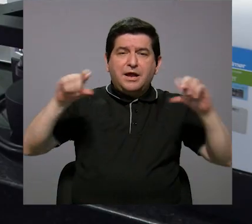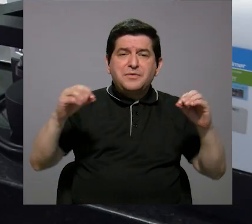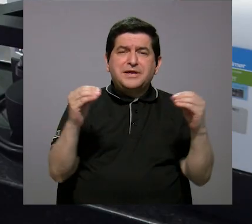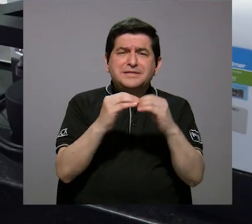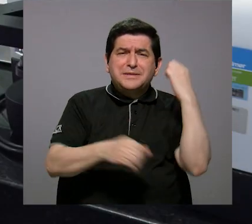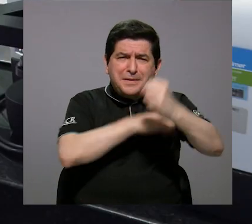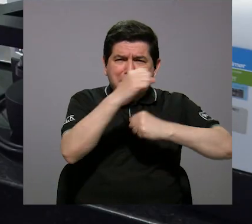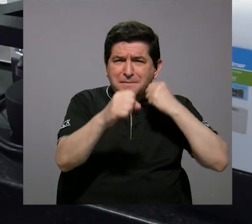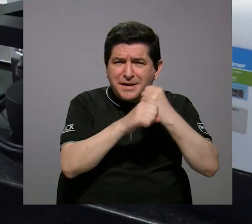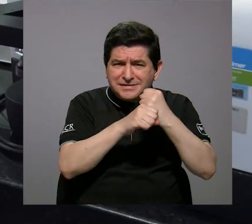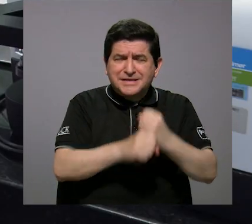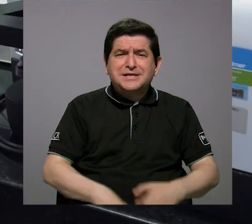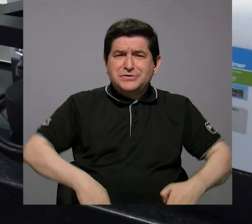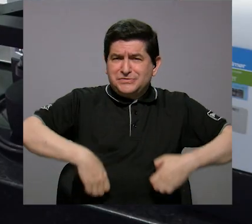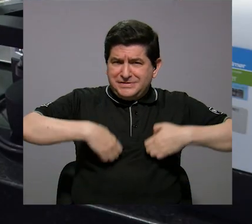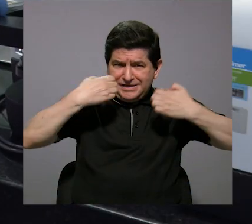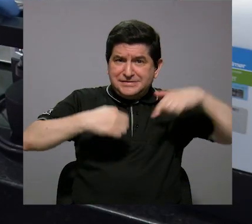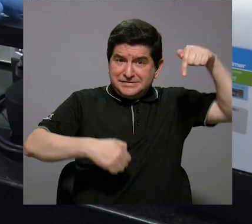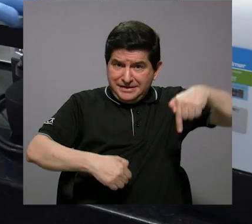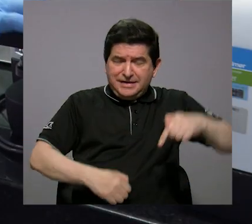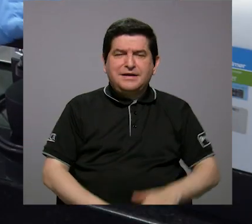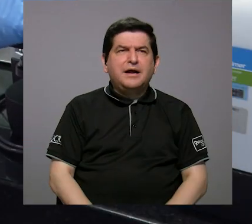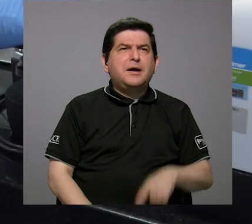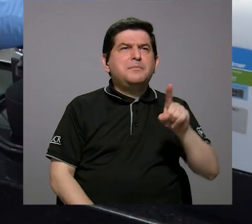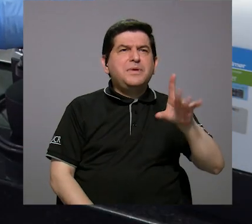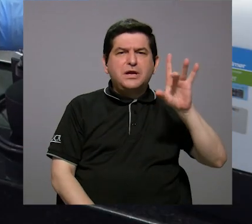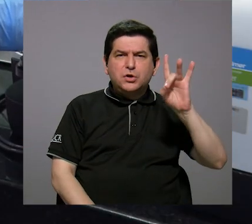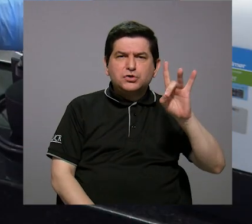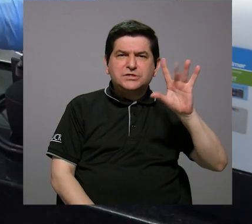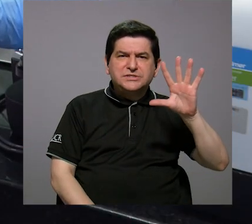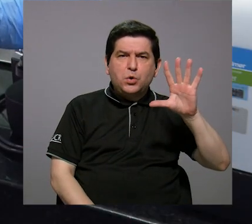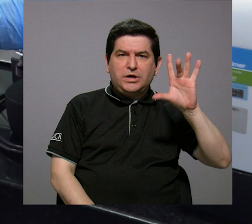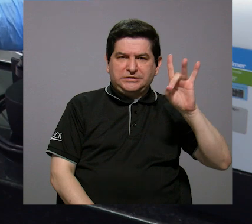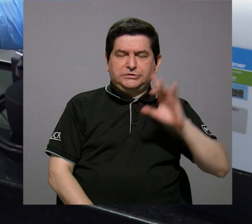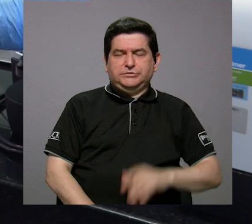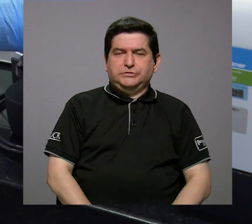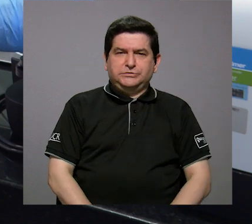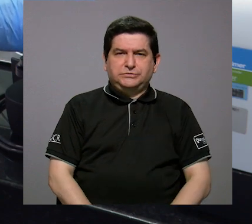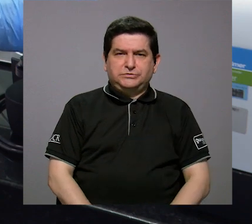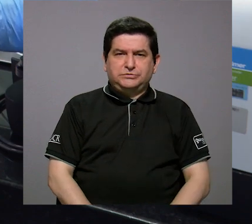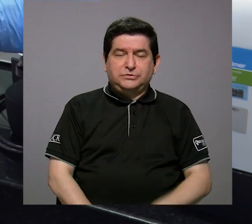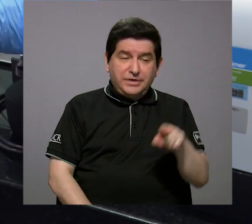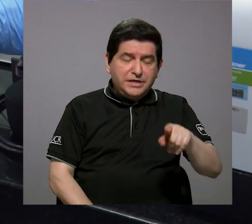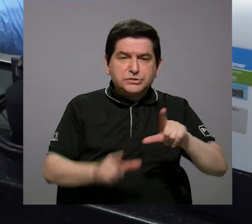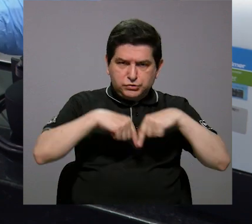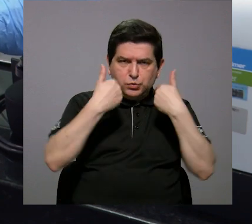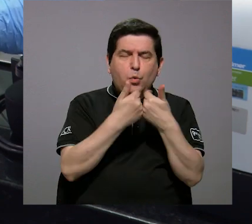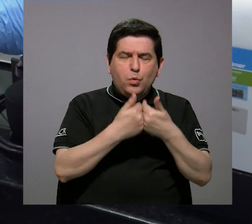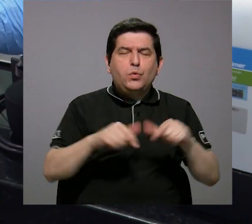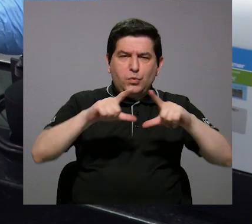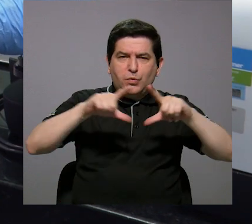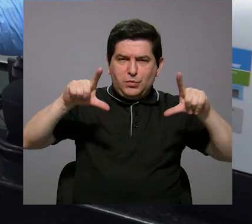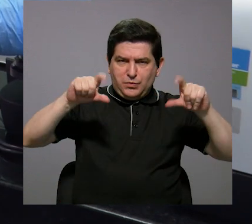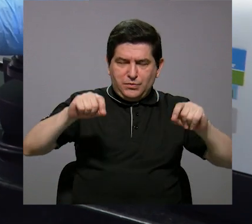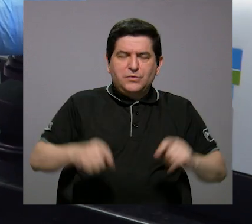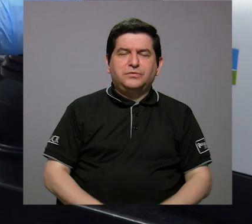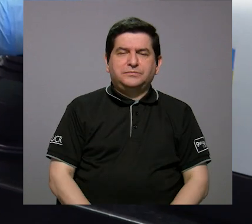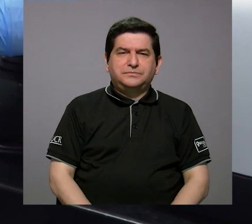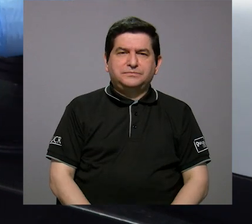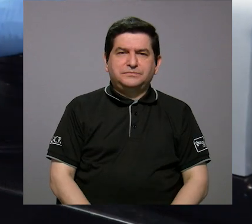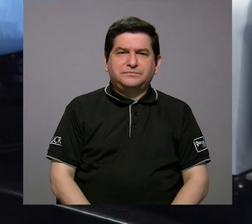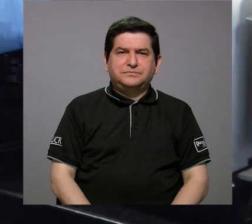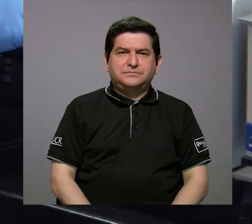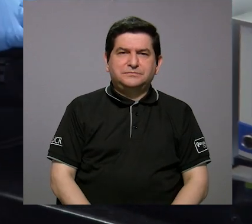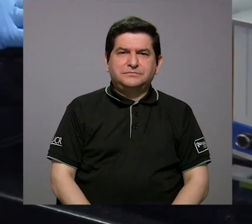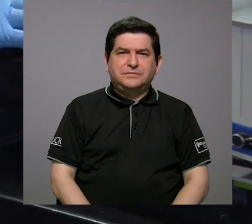más longevo, ¿verdad? Es un billete de 1858, en realidad es una serie de billetes que se